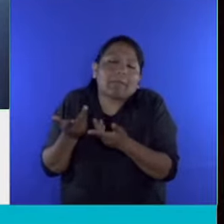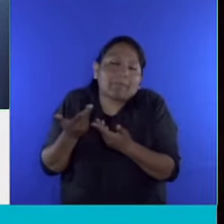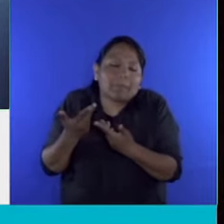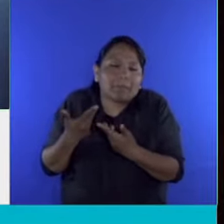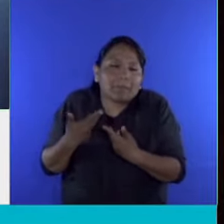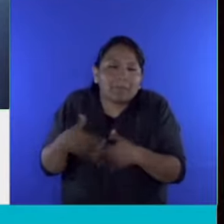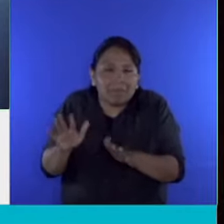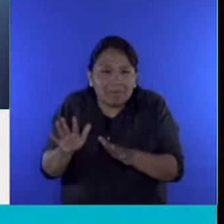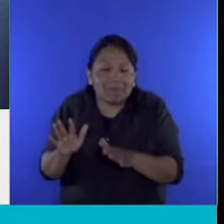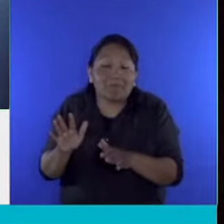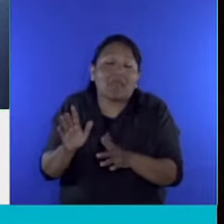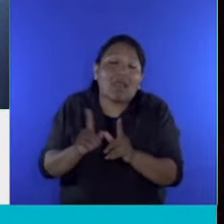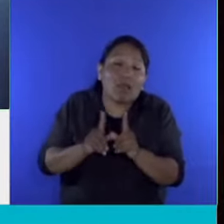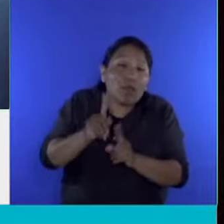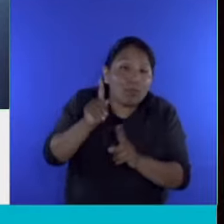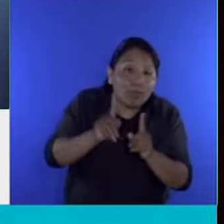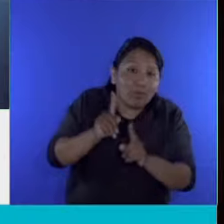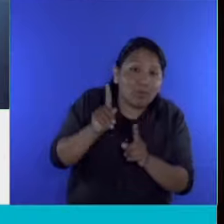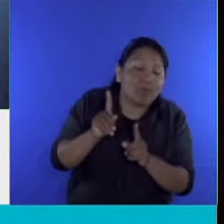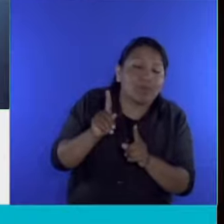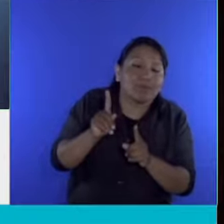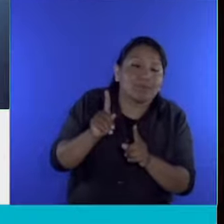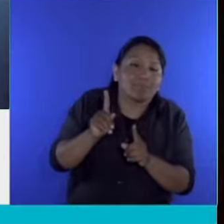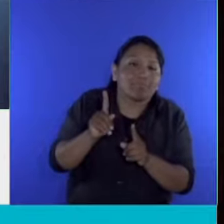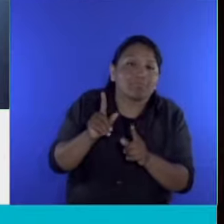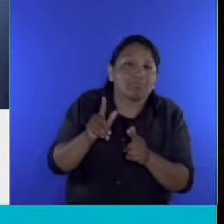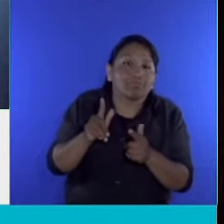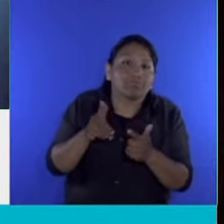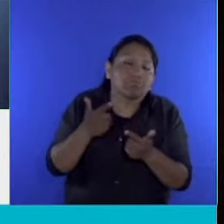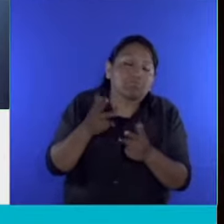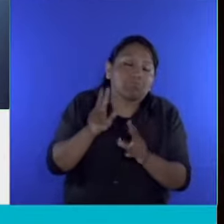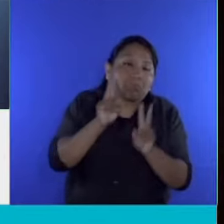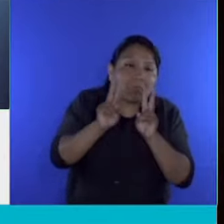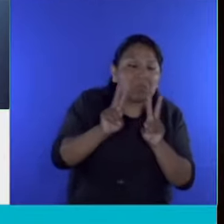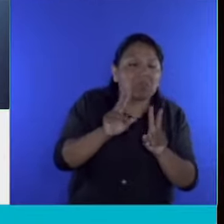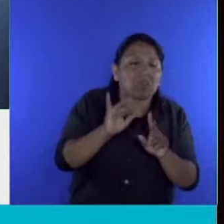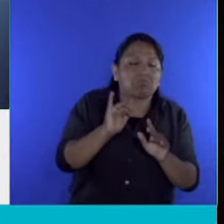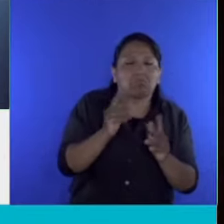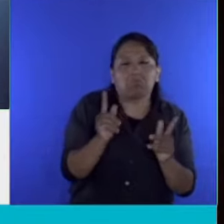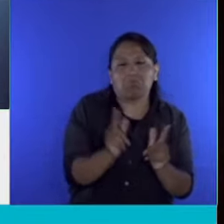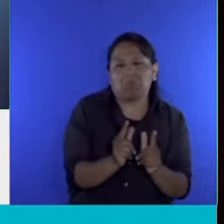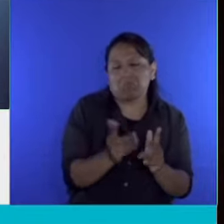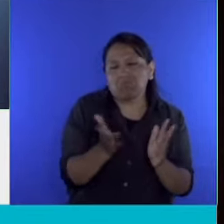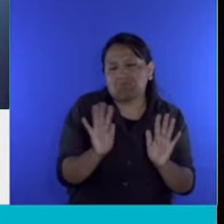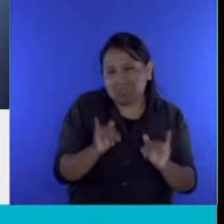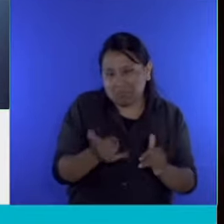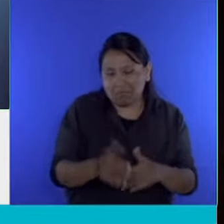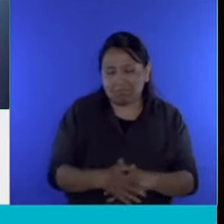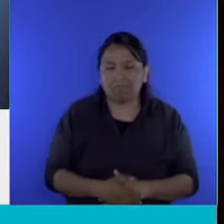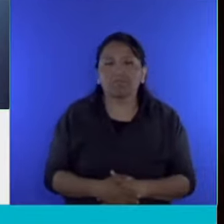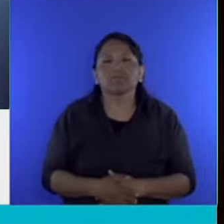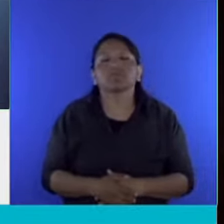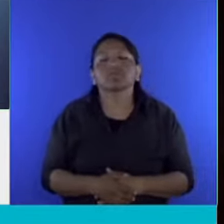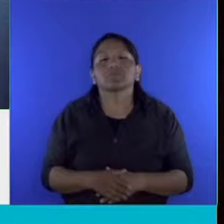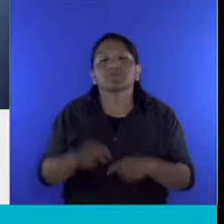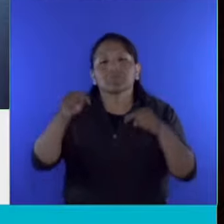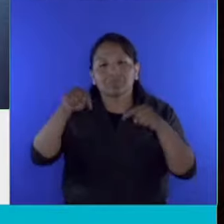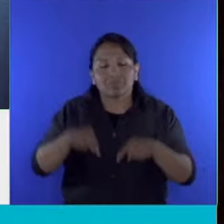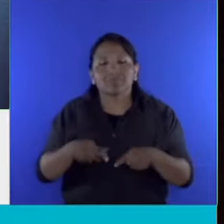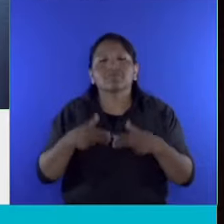posiblemente algunas habrán sido menos vistas y ahora sí me quiero